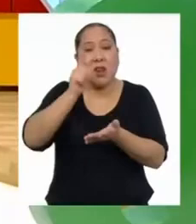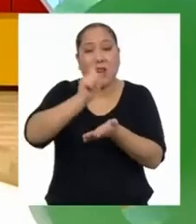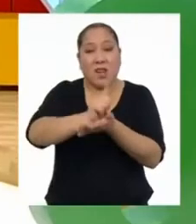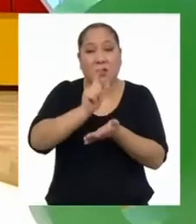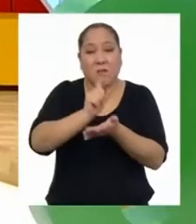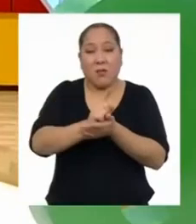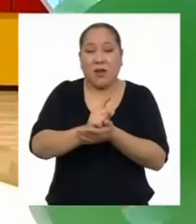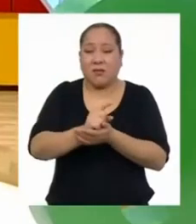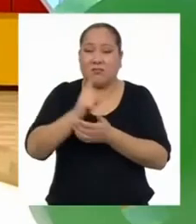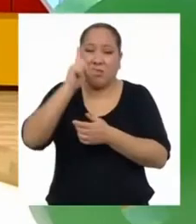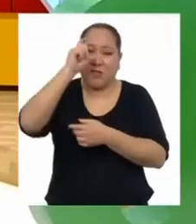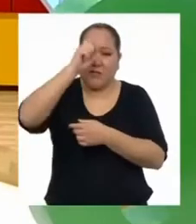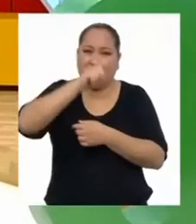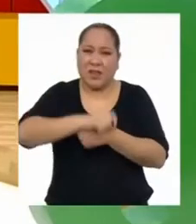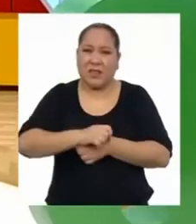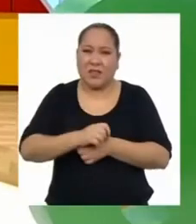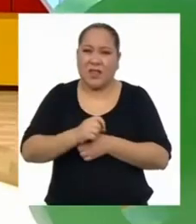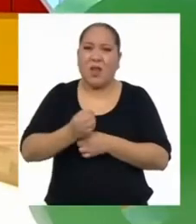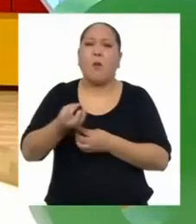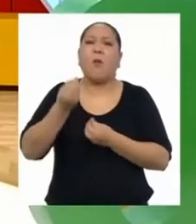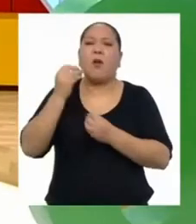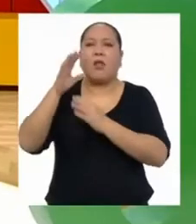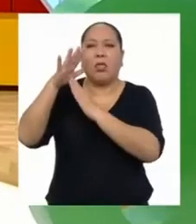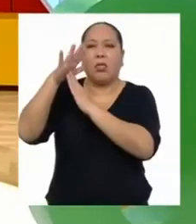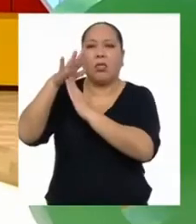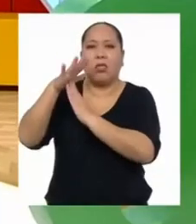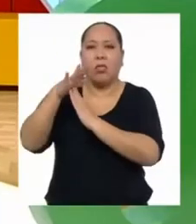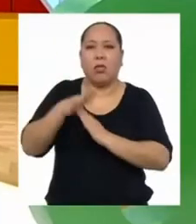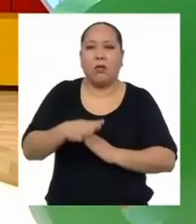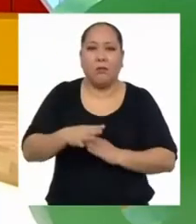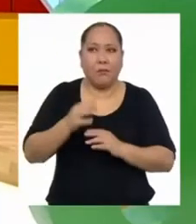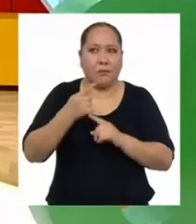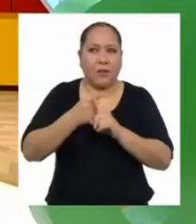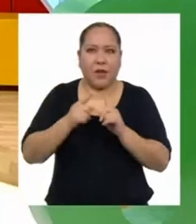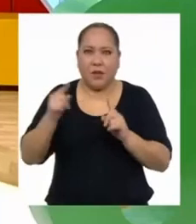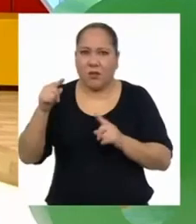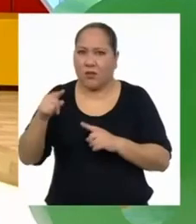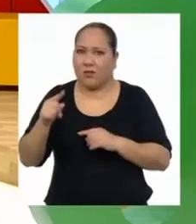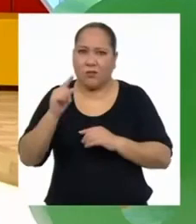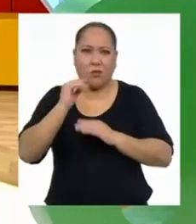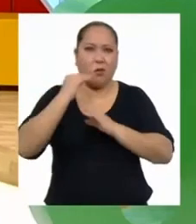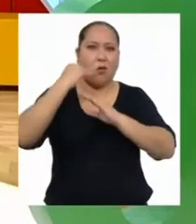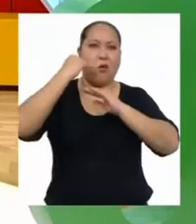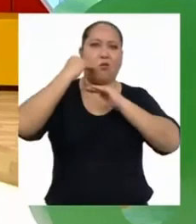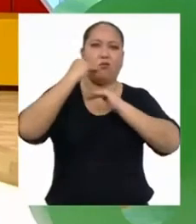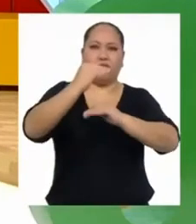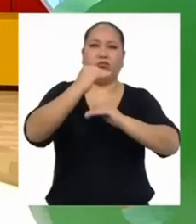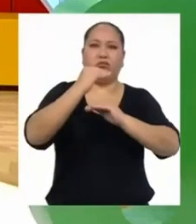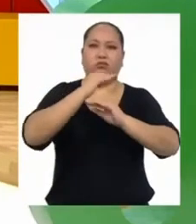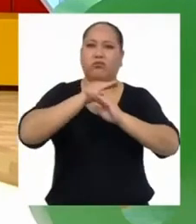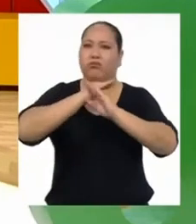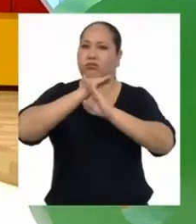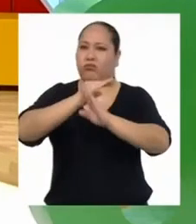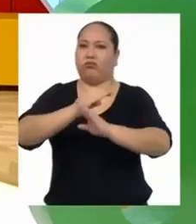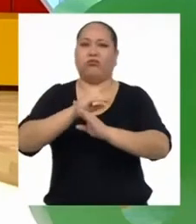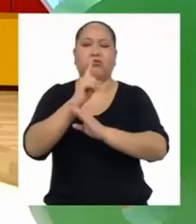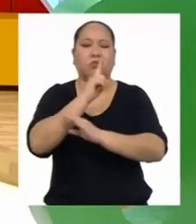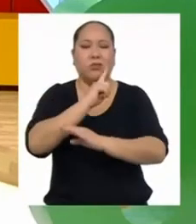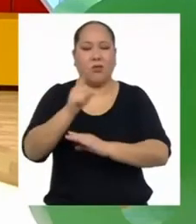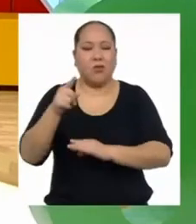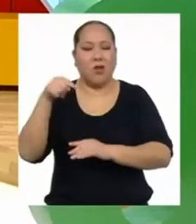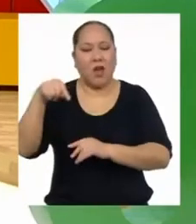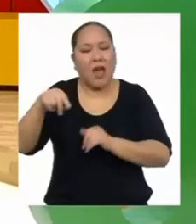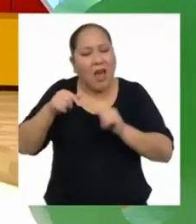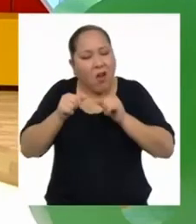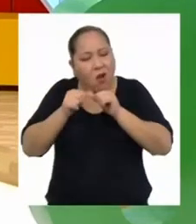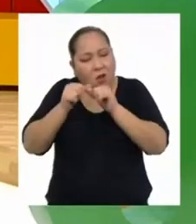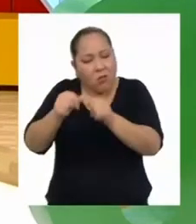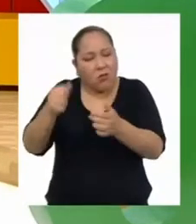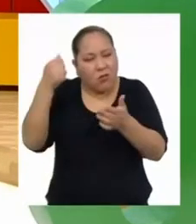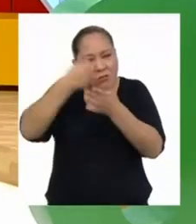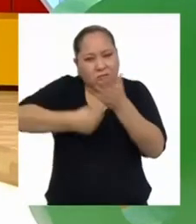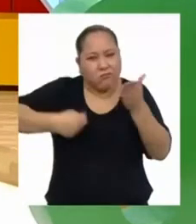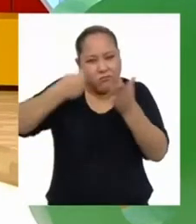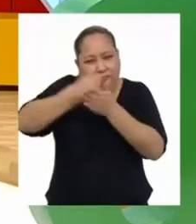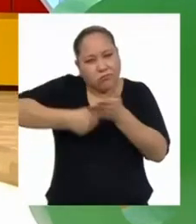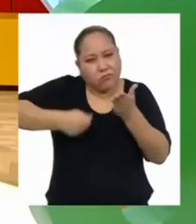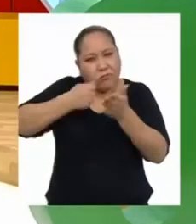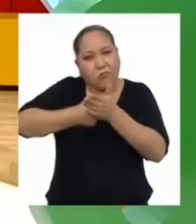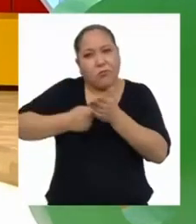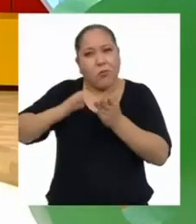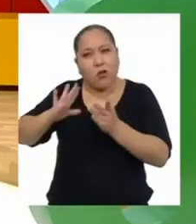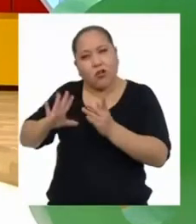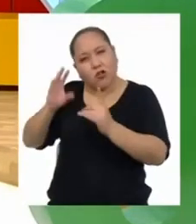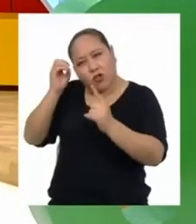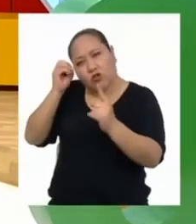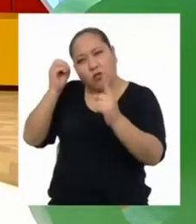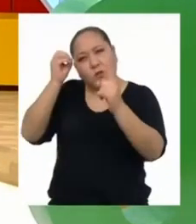recibía. Sin embargo, eso no significó un obstáculo para él. Al contrario, siguió luchando por los objetivos que se